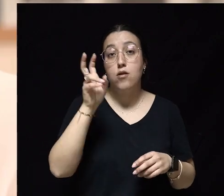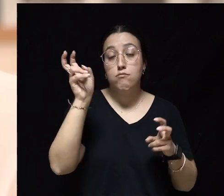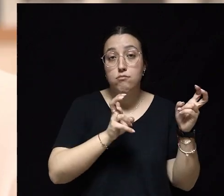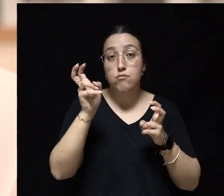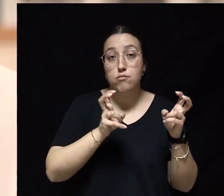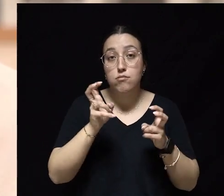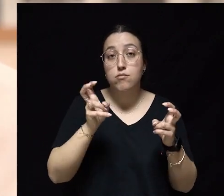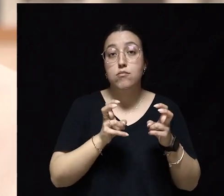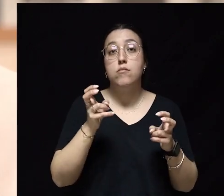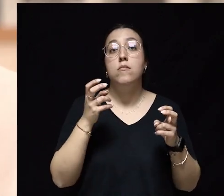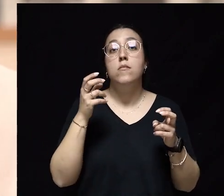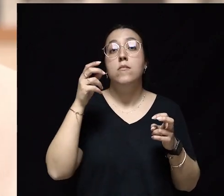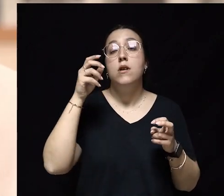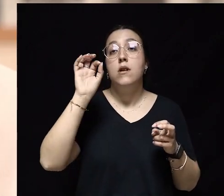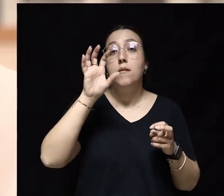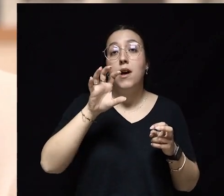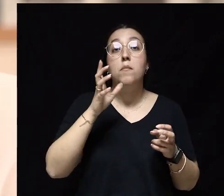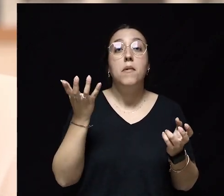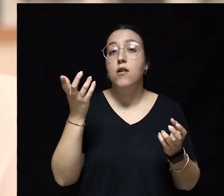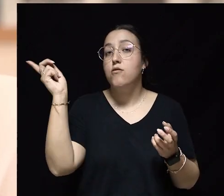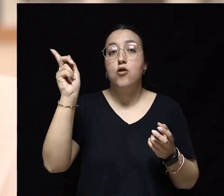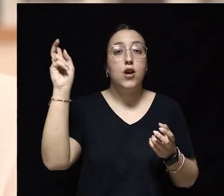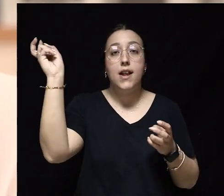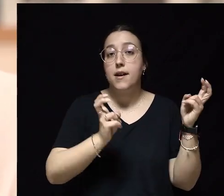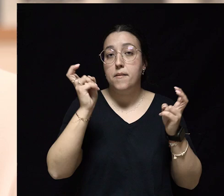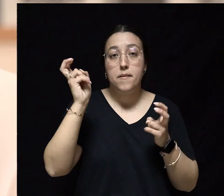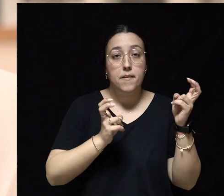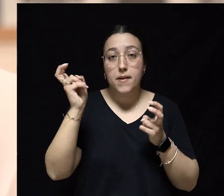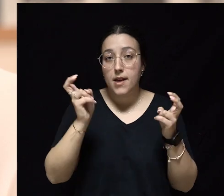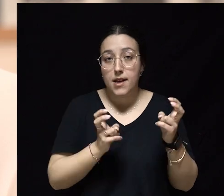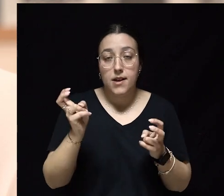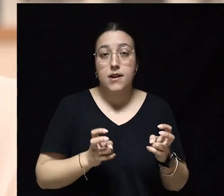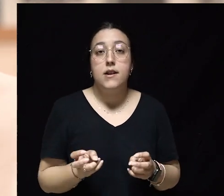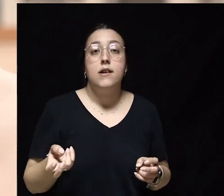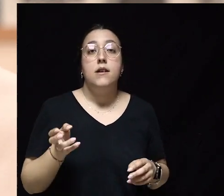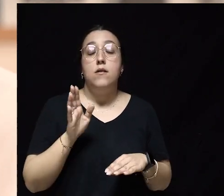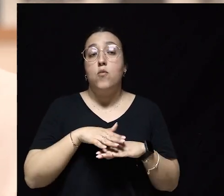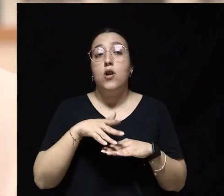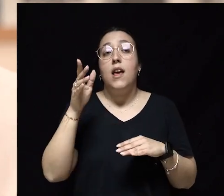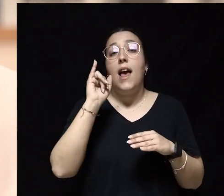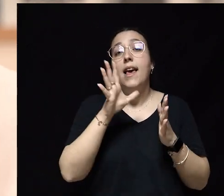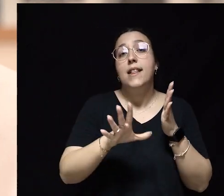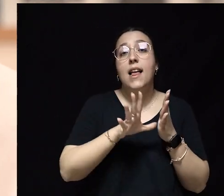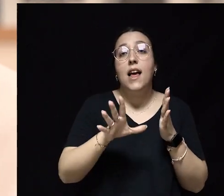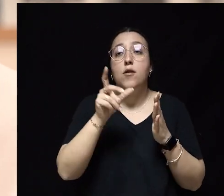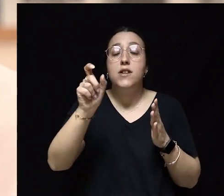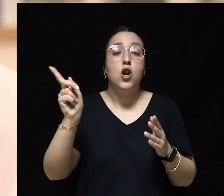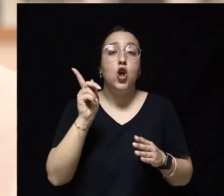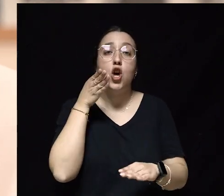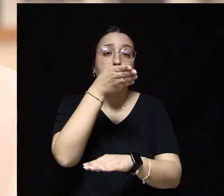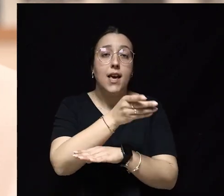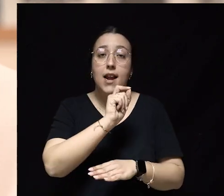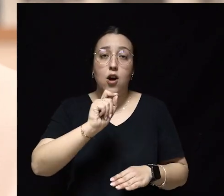de escolarización aquí en el barrio que podrían venir aquí a este centro y prefieren no venir. Y continuamos con